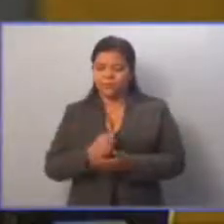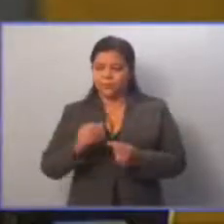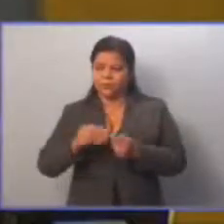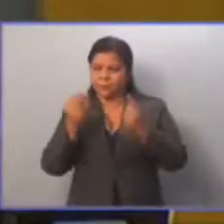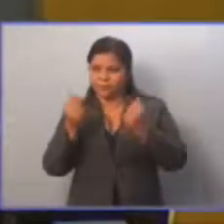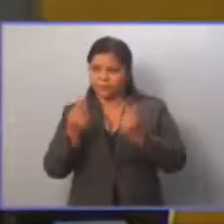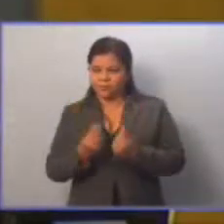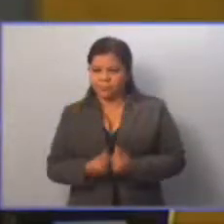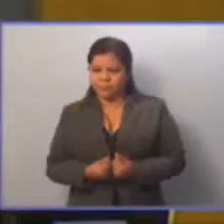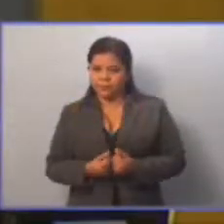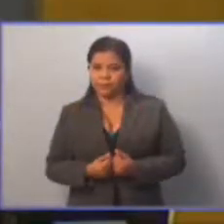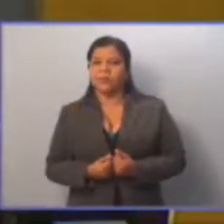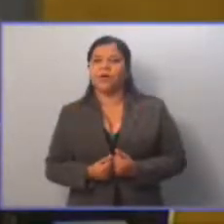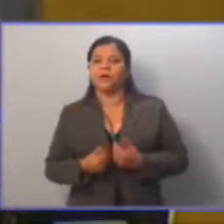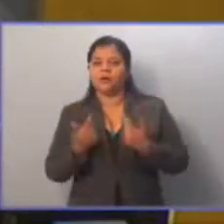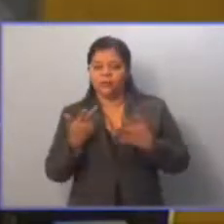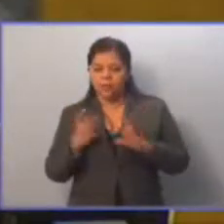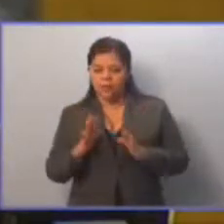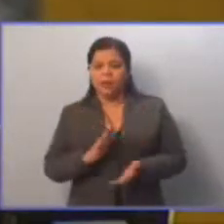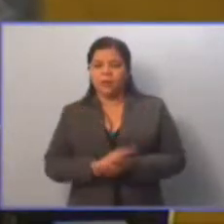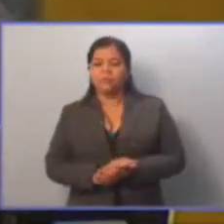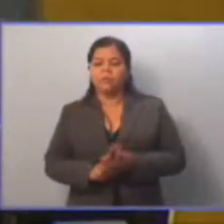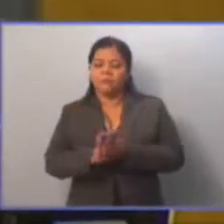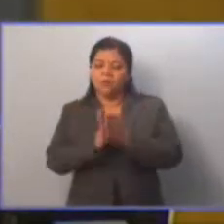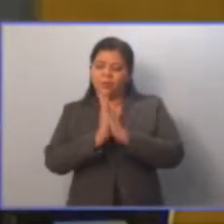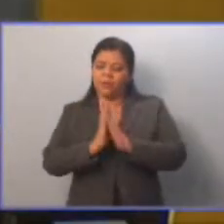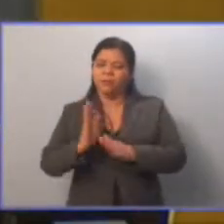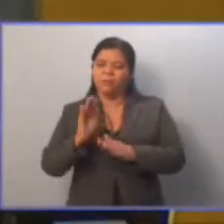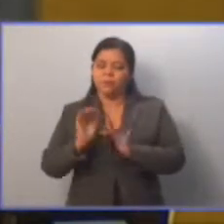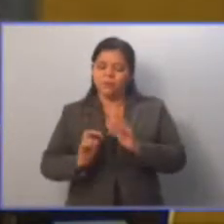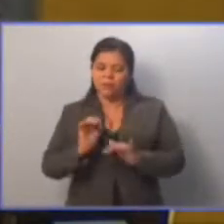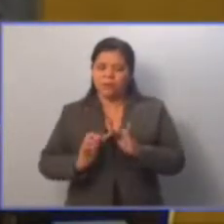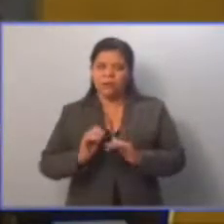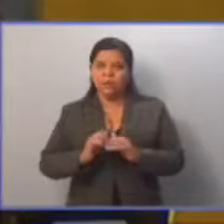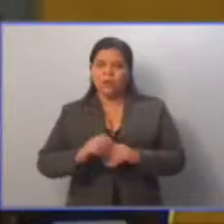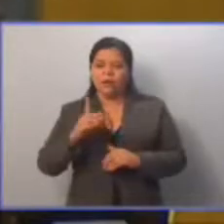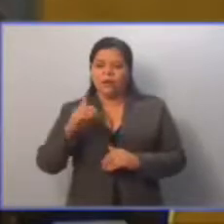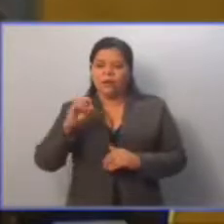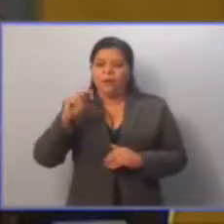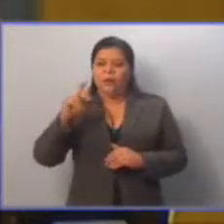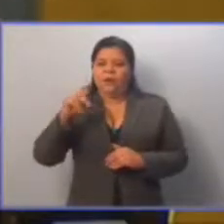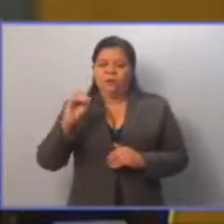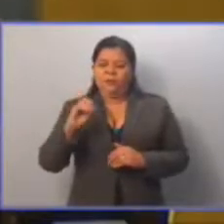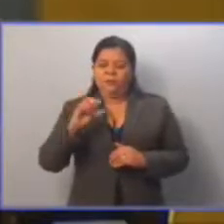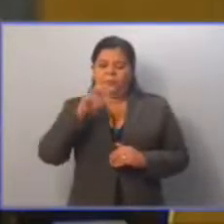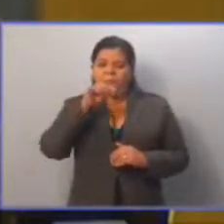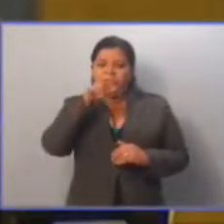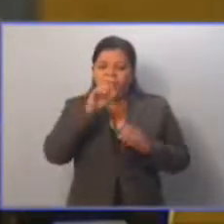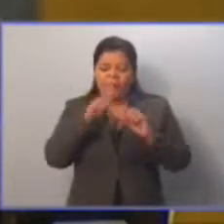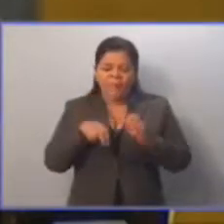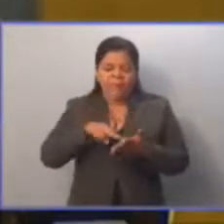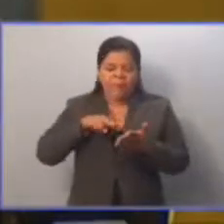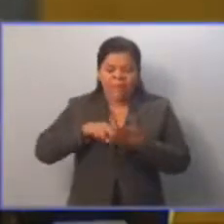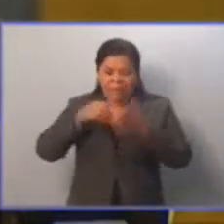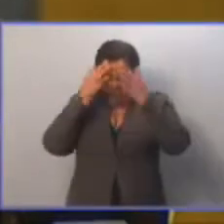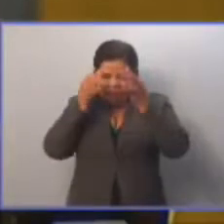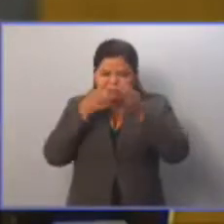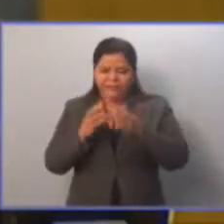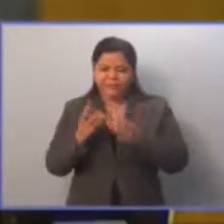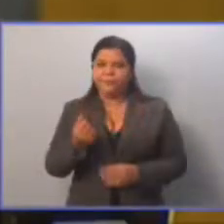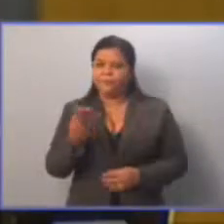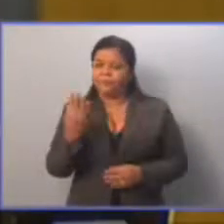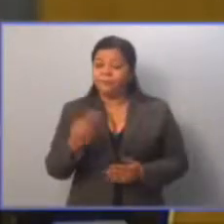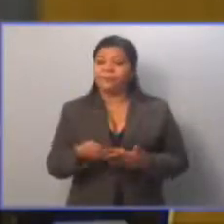del presupuesto, le vamos a solicitar al secretario, diputado Donato Eugenio Baquerano Rivas, le dé lectura al dictamen número 14,